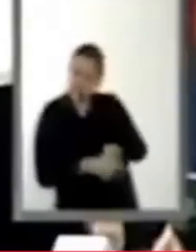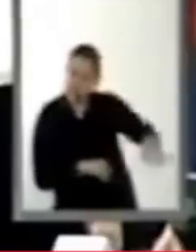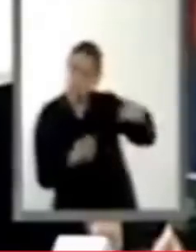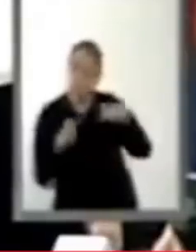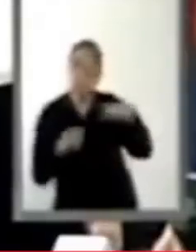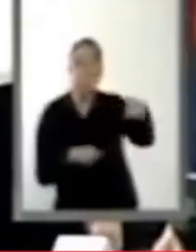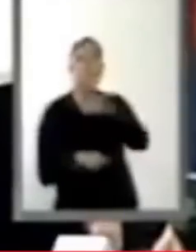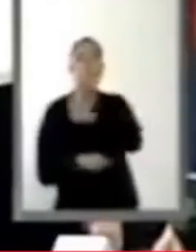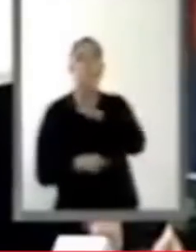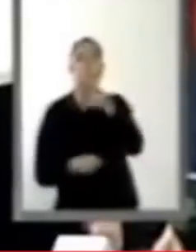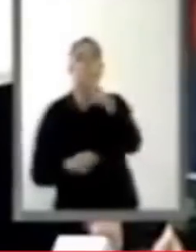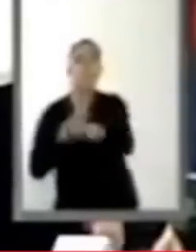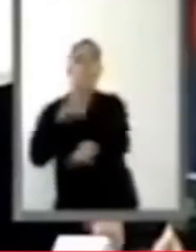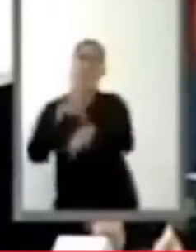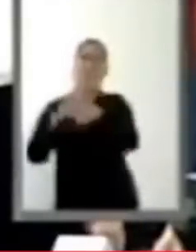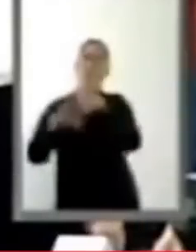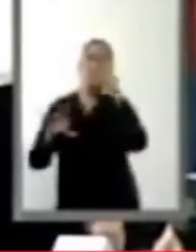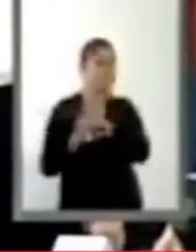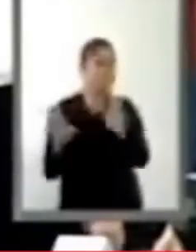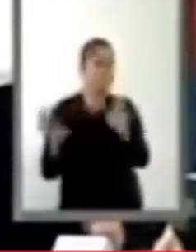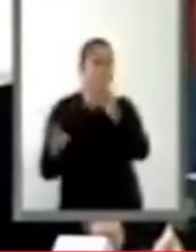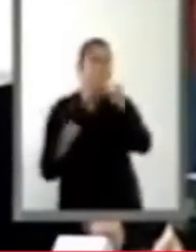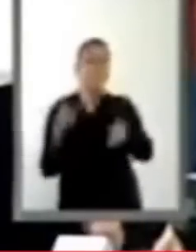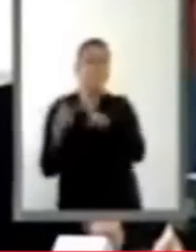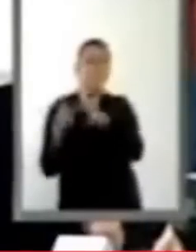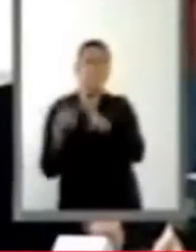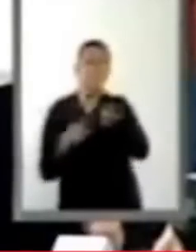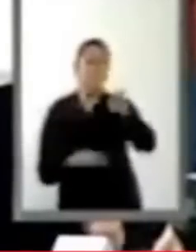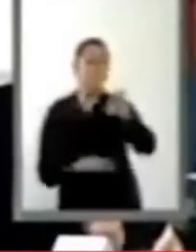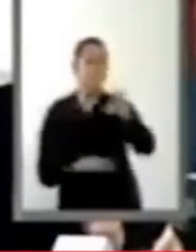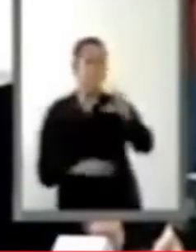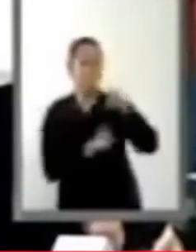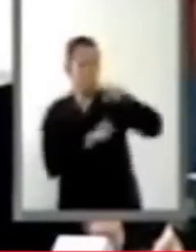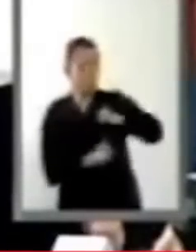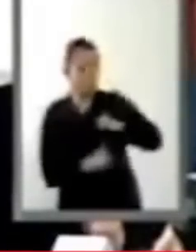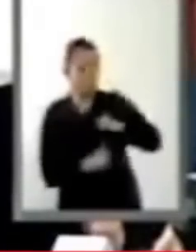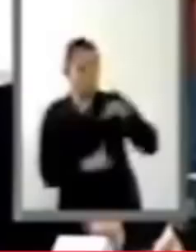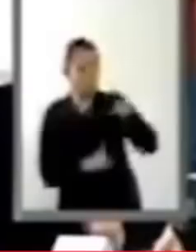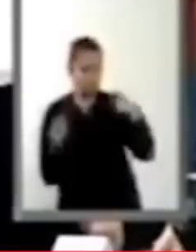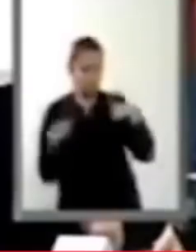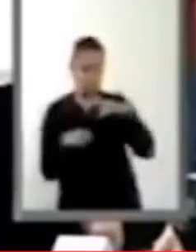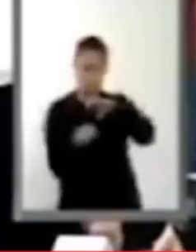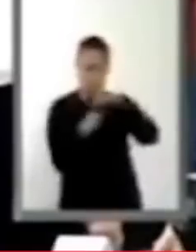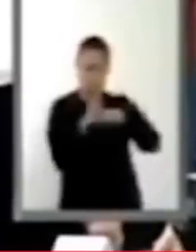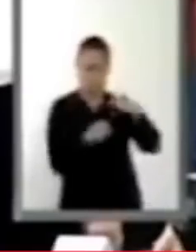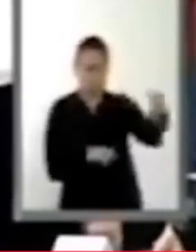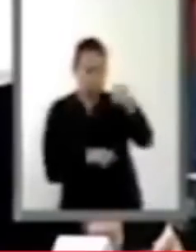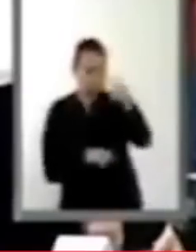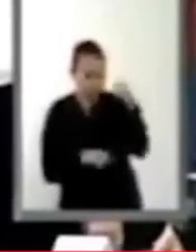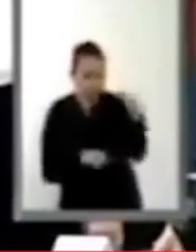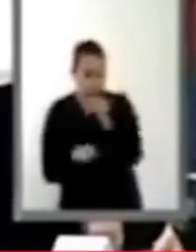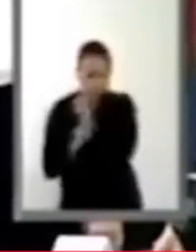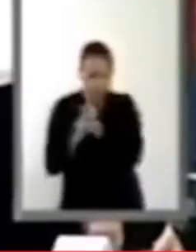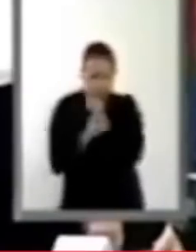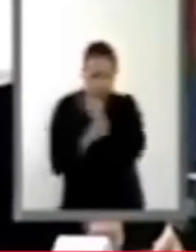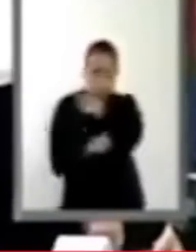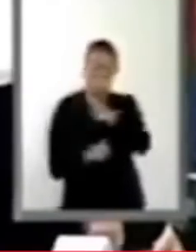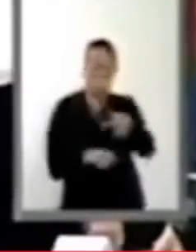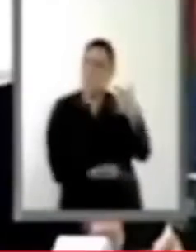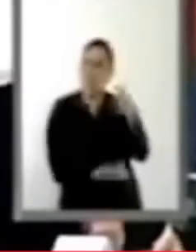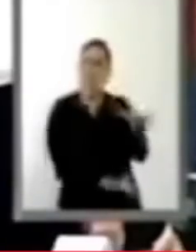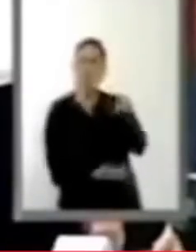fiscal autónomo para que se investigue el posible desfalco. Que se cancele la candidatura